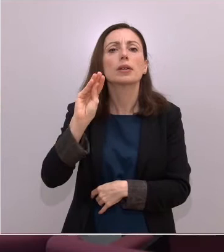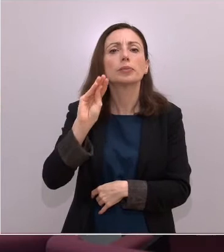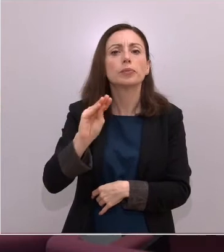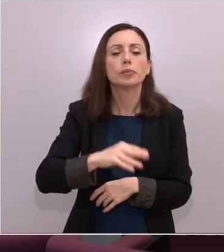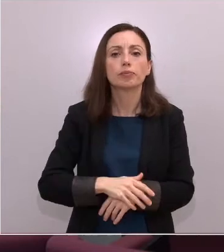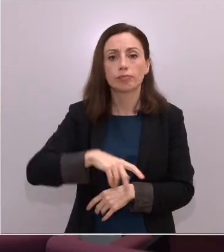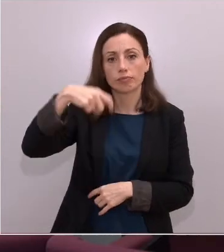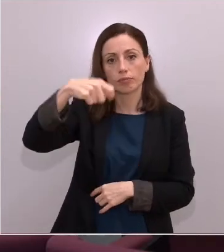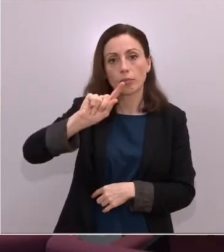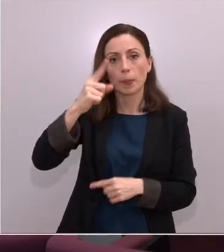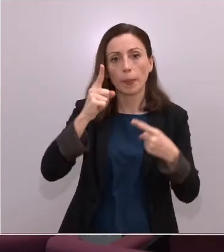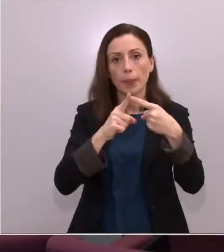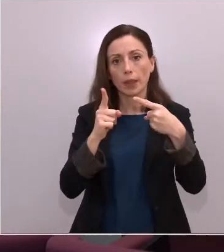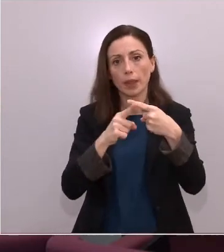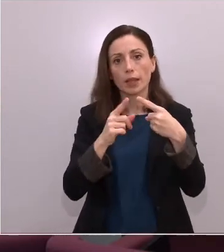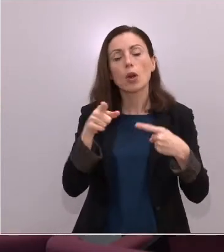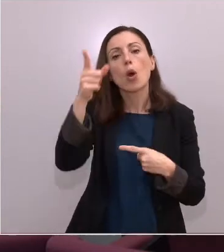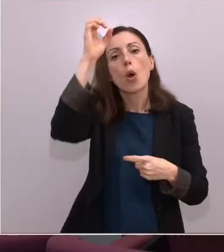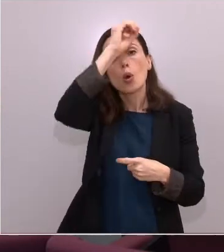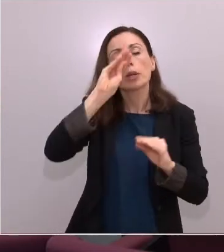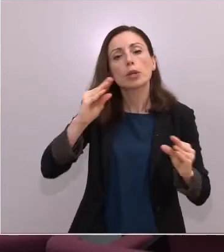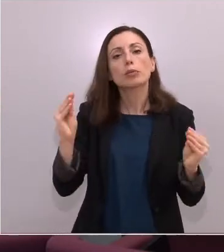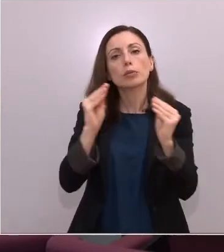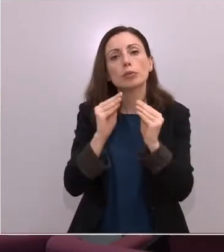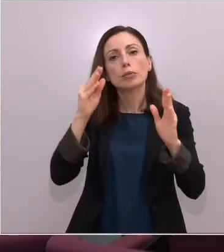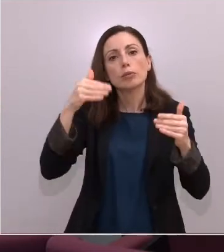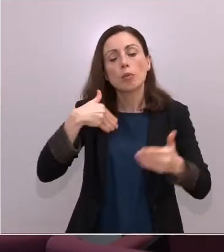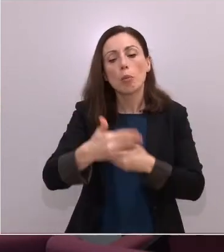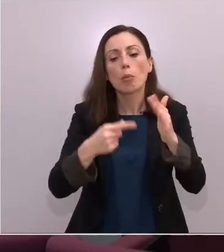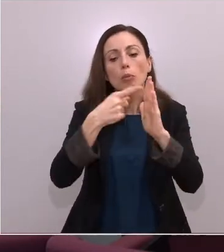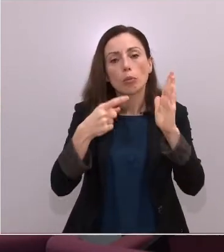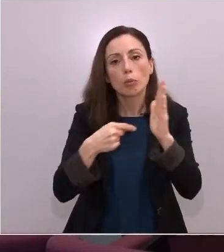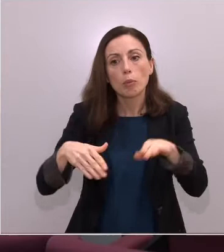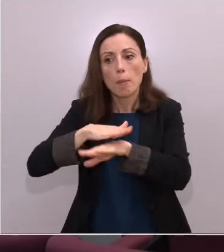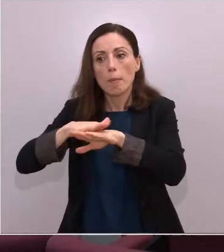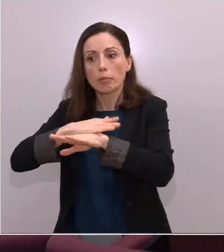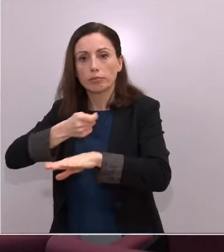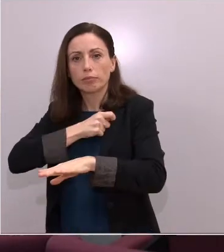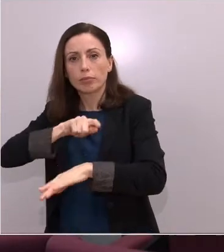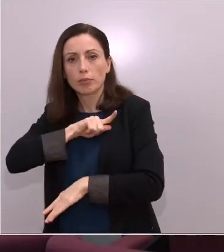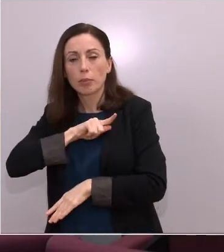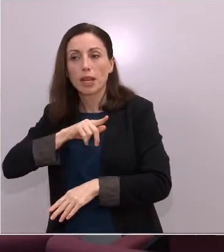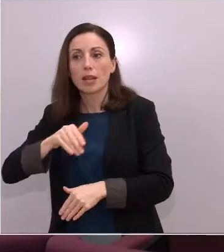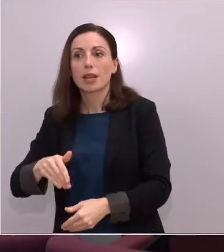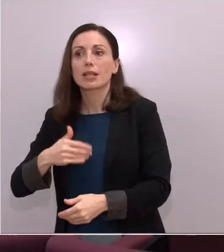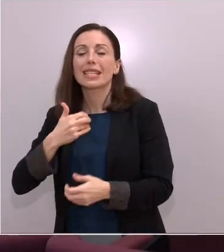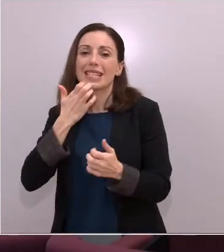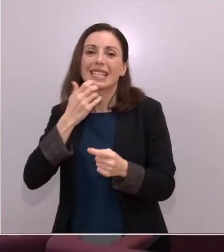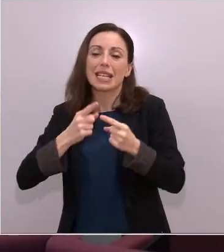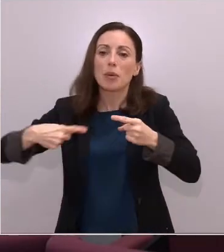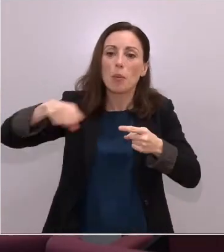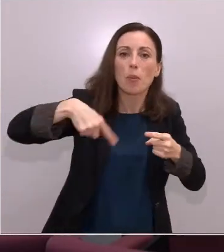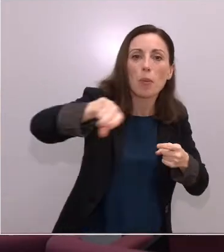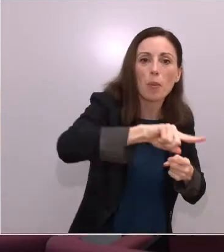preguntas al presidente. En primer lugar, si está de acuerdo con que el proceso de desescalada lo realice el mando único sin que se transfiera la responsabilidad a las